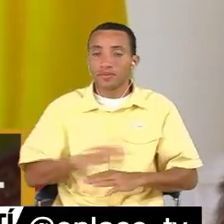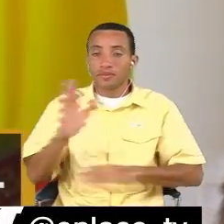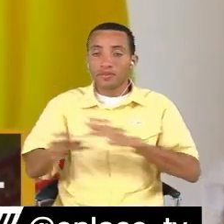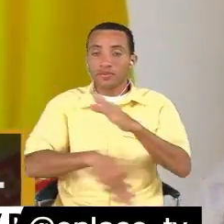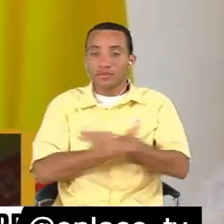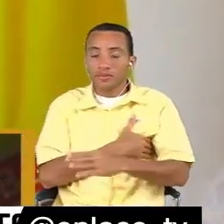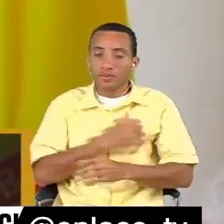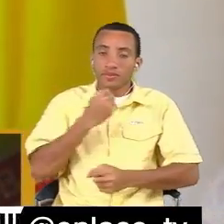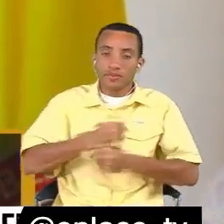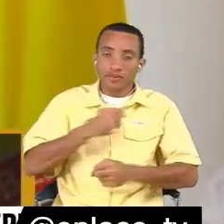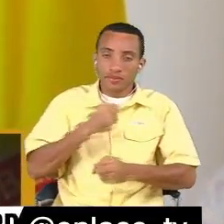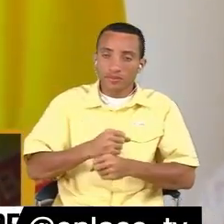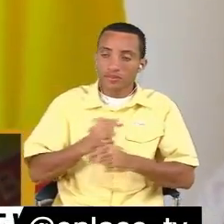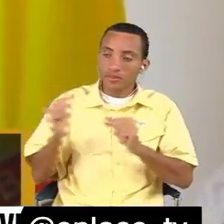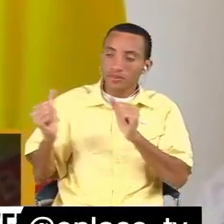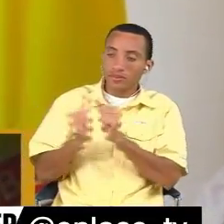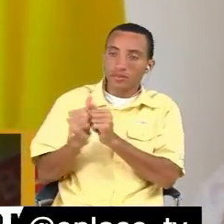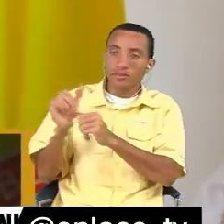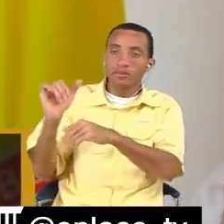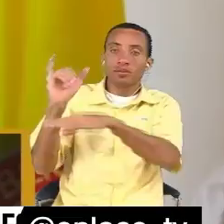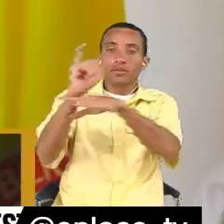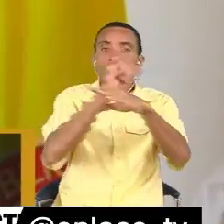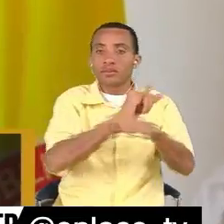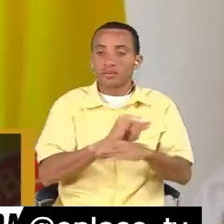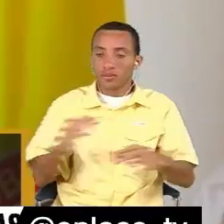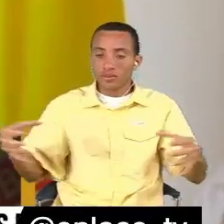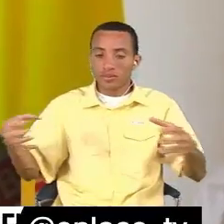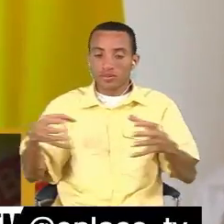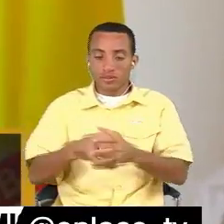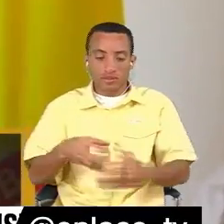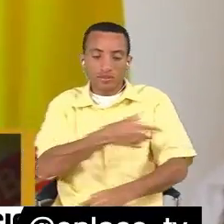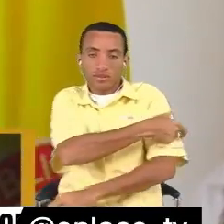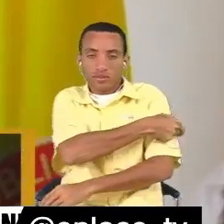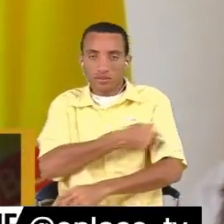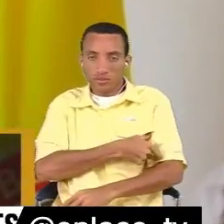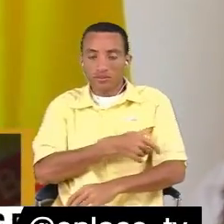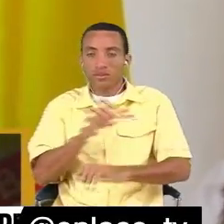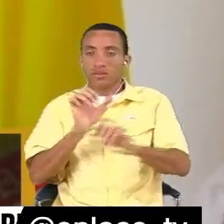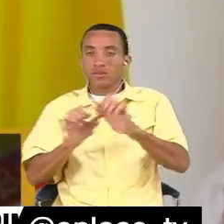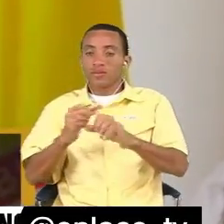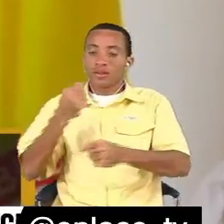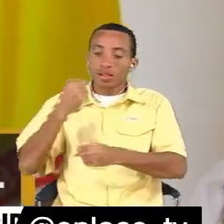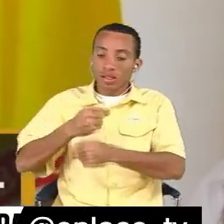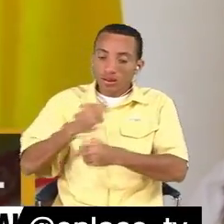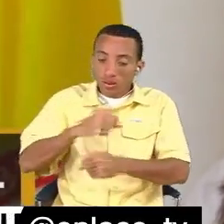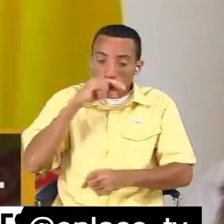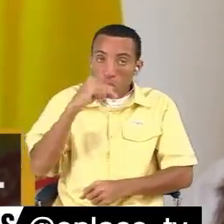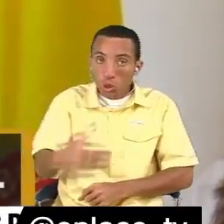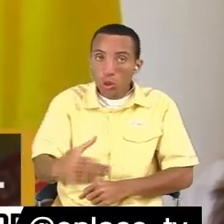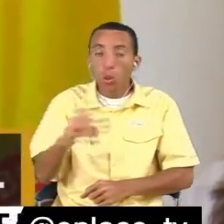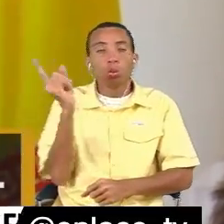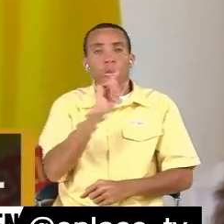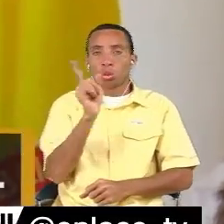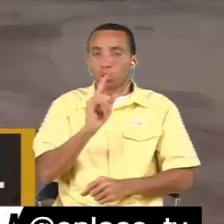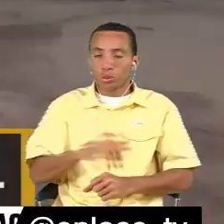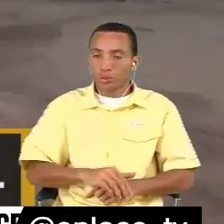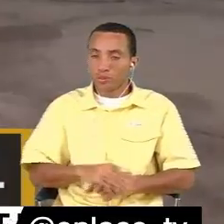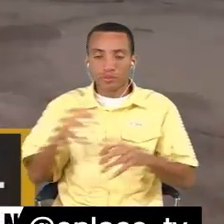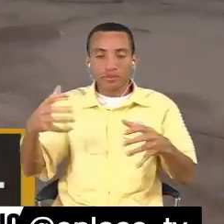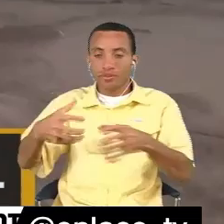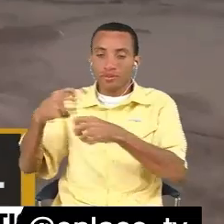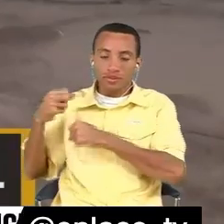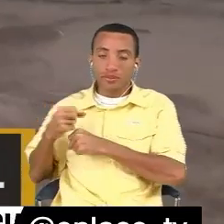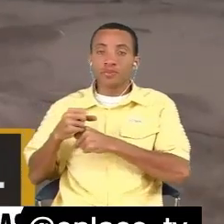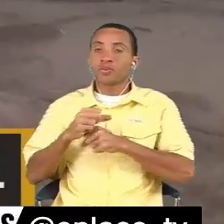compañía de las instituciones que conforman el Comité para la Erradicación al No al Trabajo Infantil, estará desarrollando una serie de